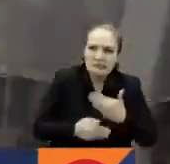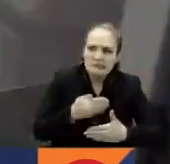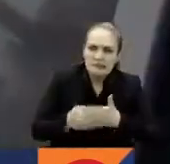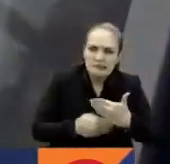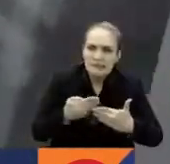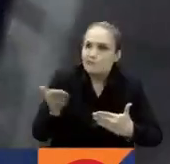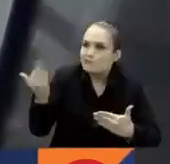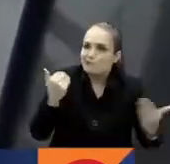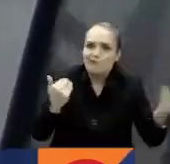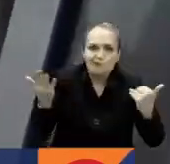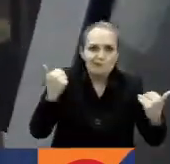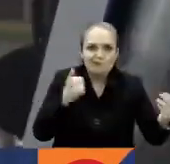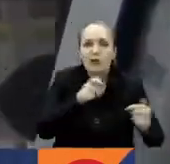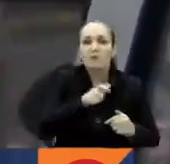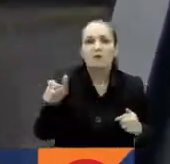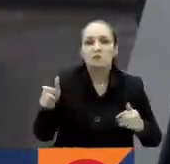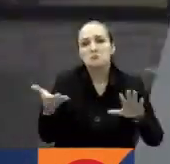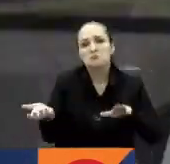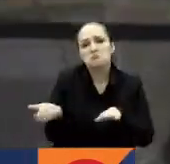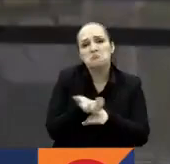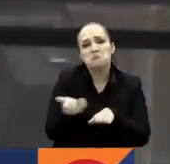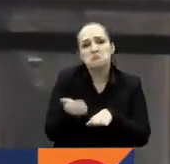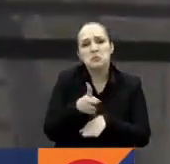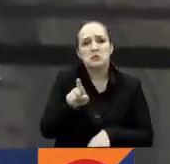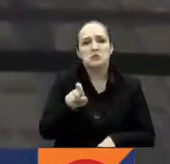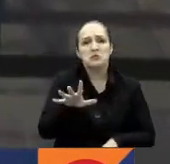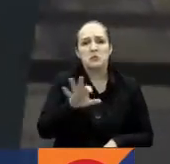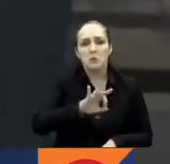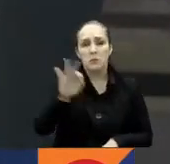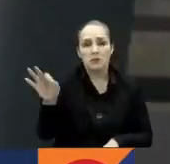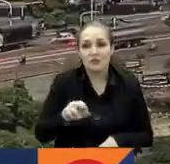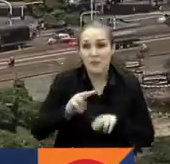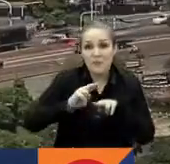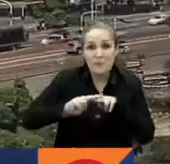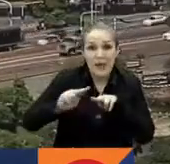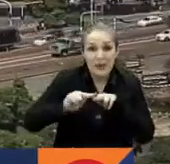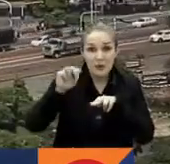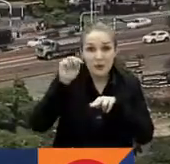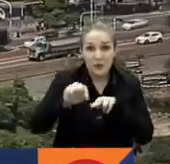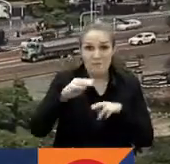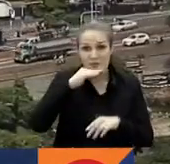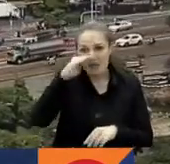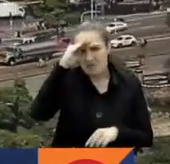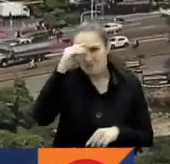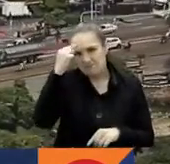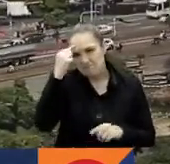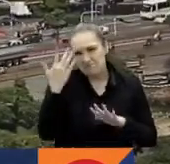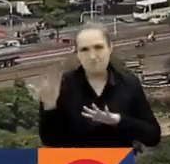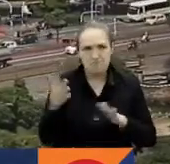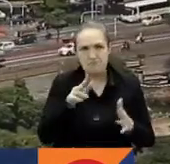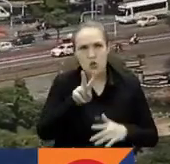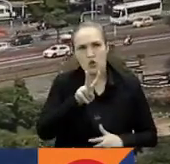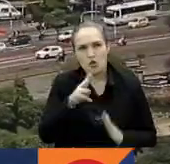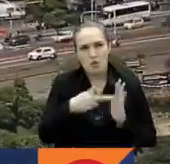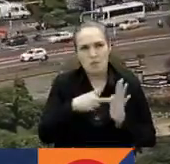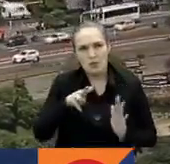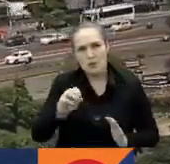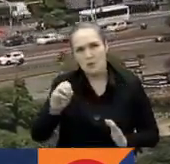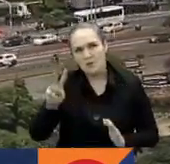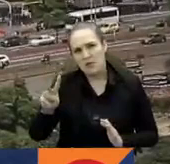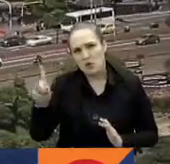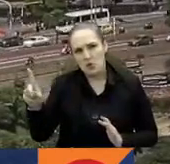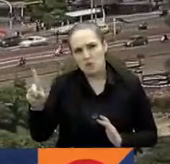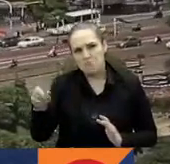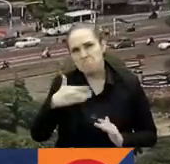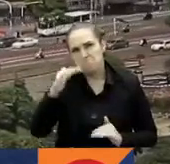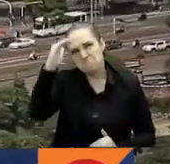sistema funciona alrededor del 65%. El metro de Medellín proyecta que para el 2021 la cifra que se dejará de recibir asciende a